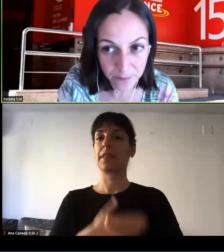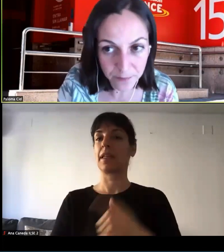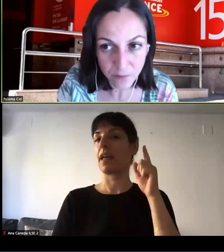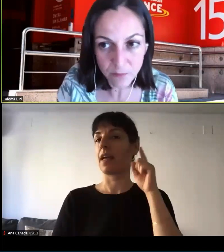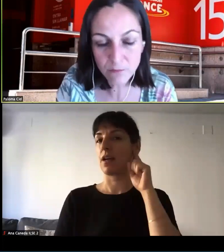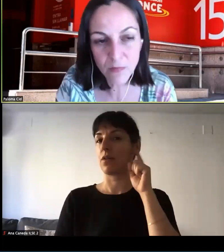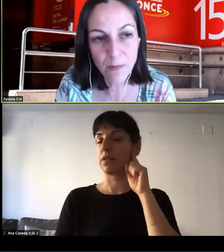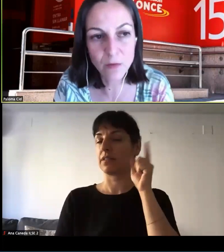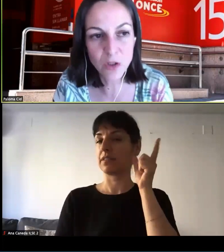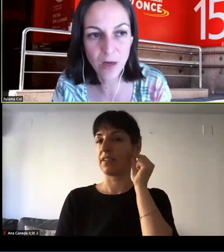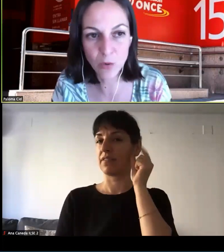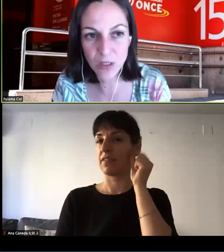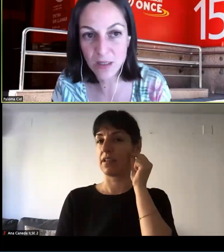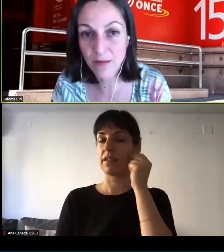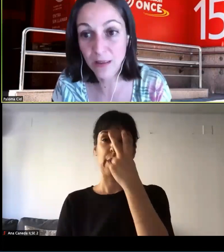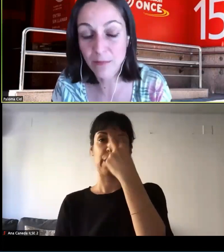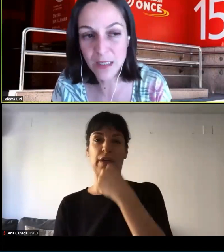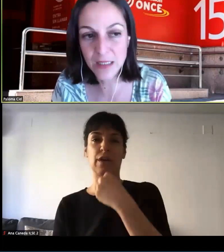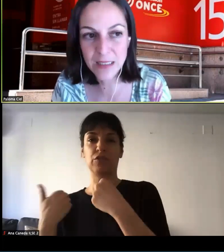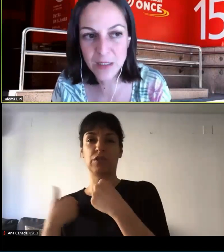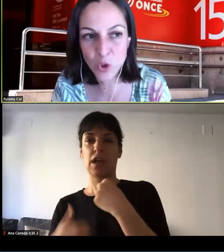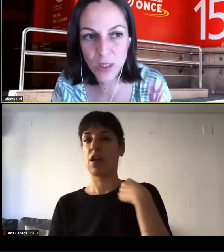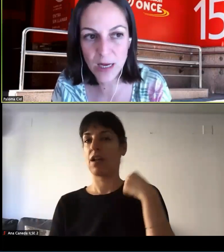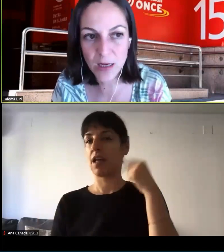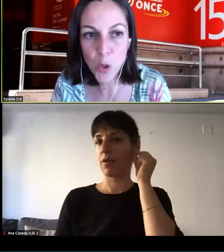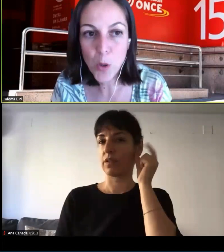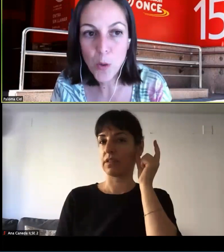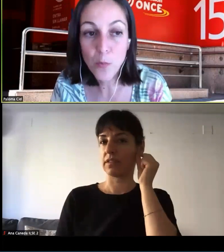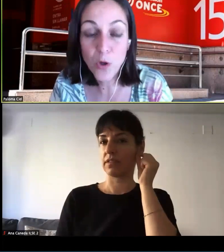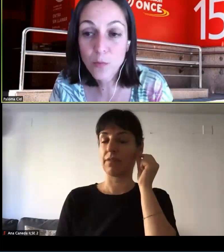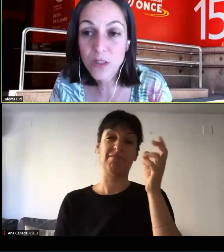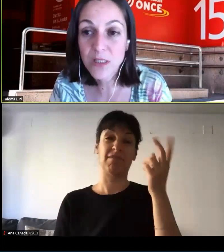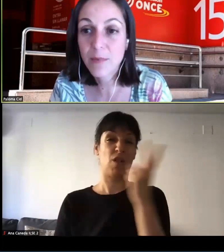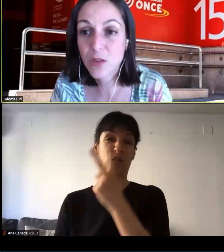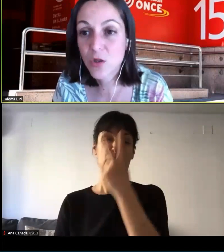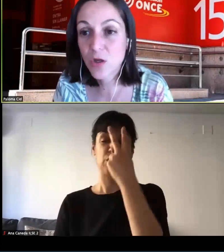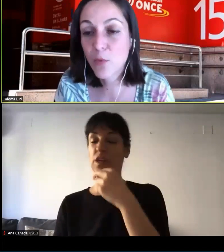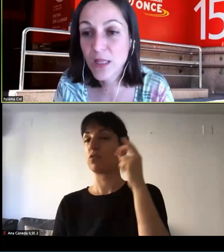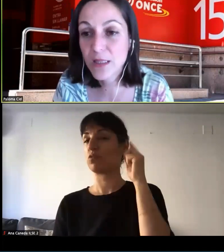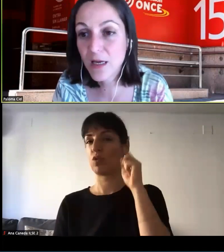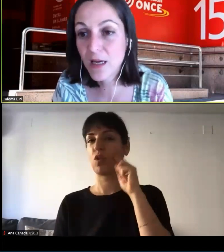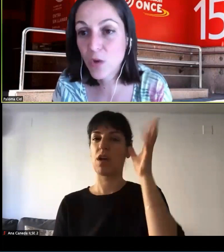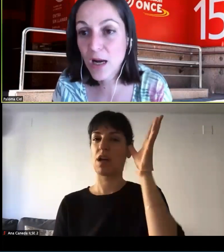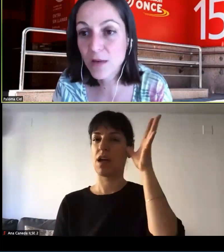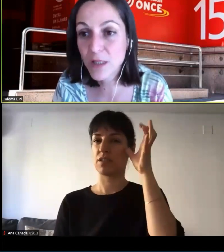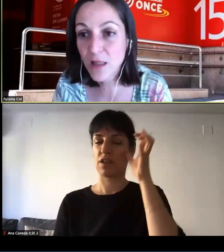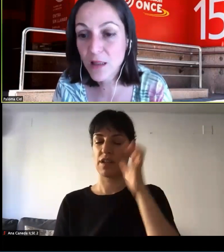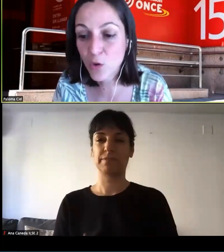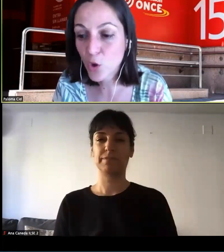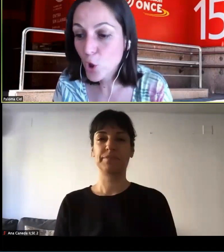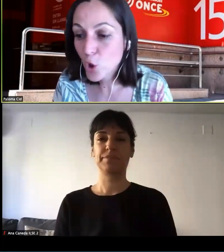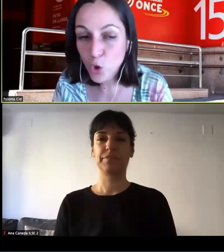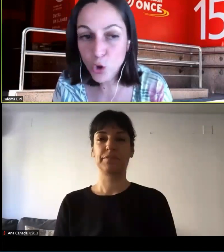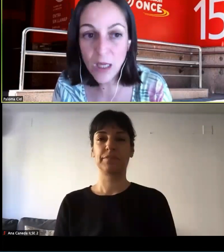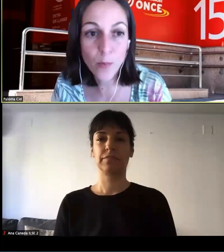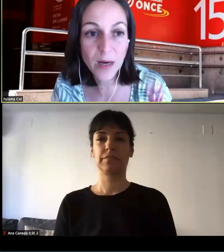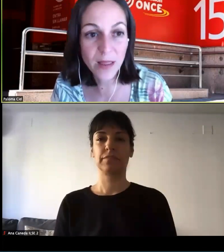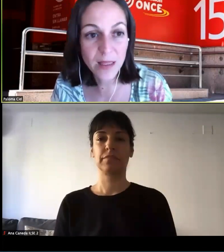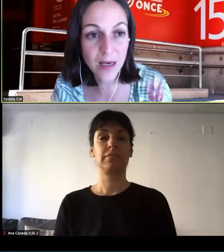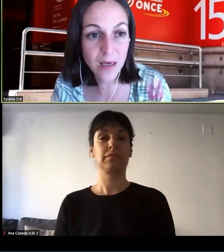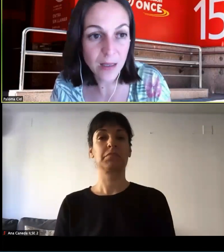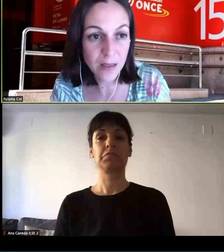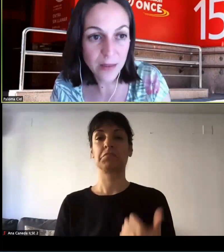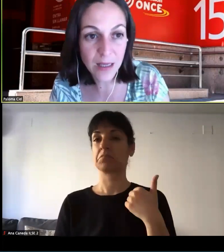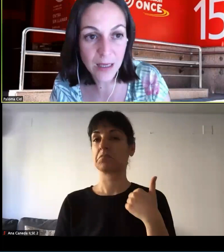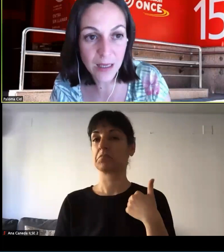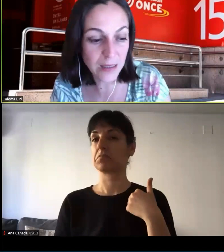visual, vamos a la auditiva, que también es sensorial. Bueno, pues la persona puede tener una limitación total o